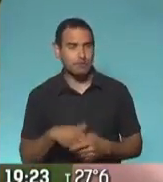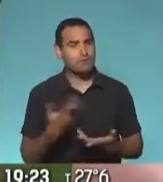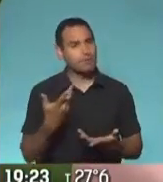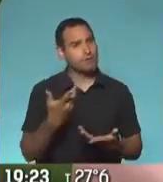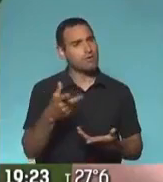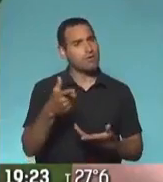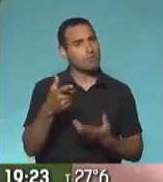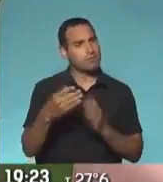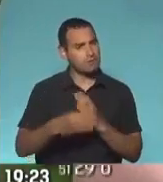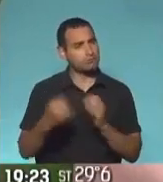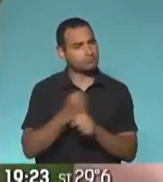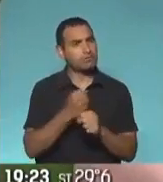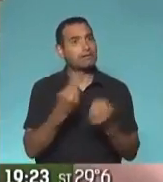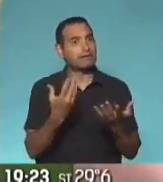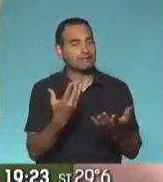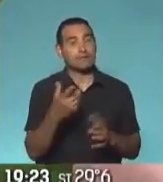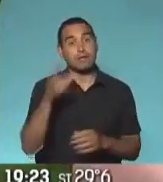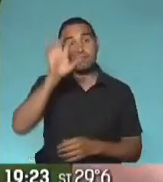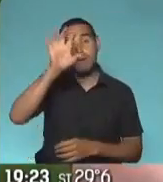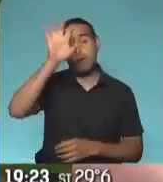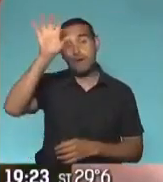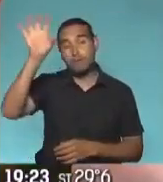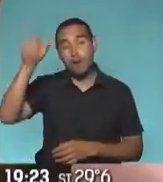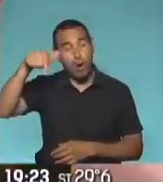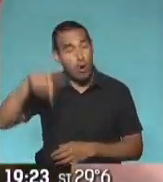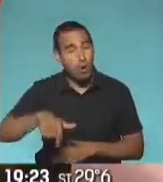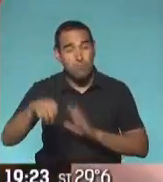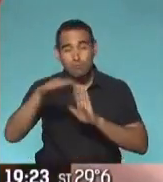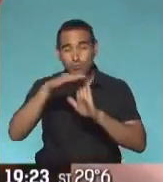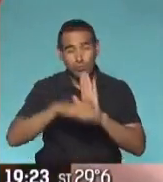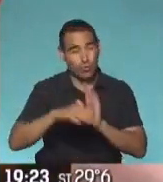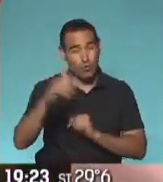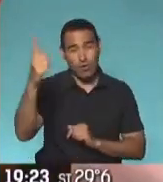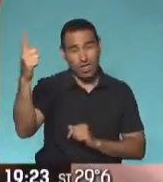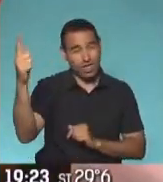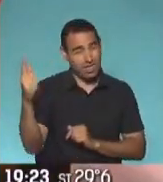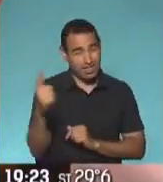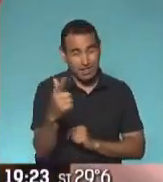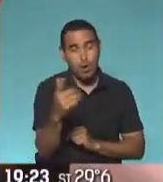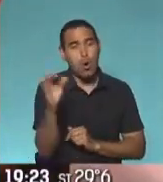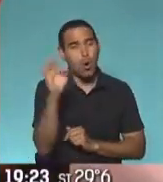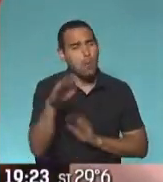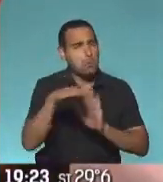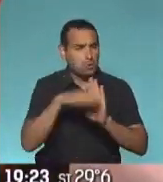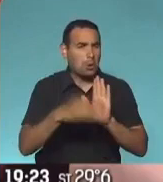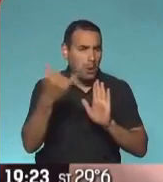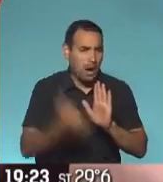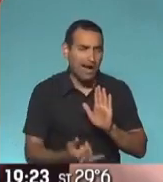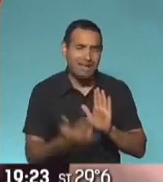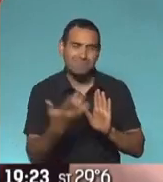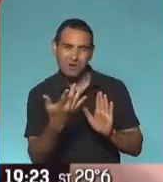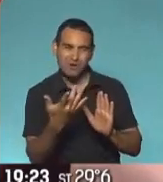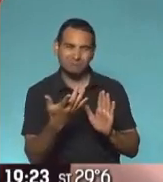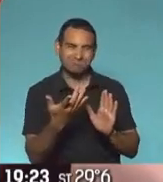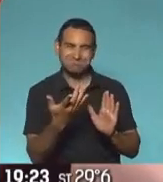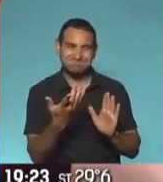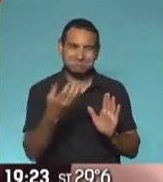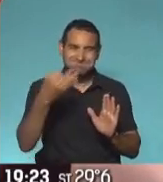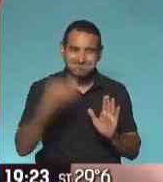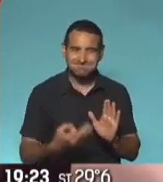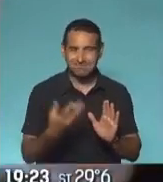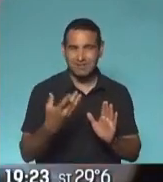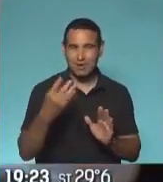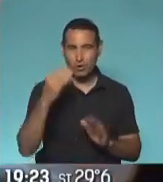posibilita que todas las provincias que hoy no cuentan con protocolos o que tienen protocolos que no se adecuan al fallo FAL de la